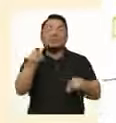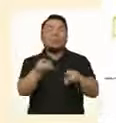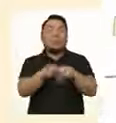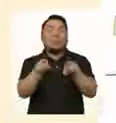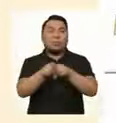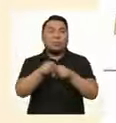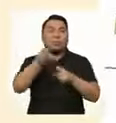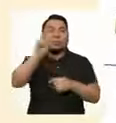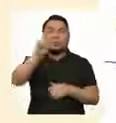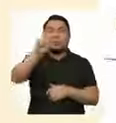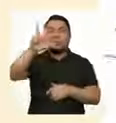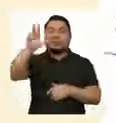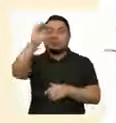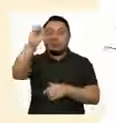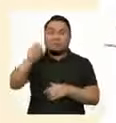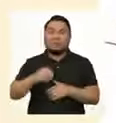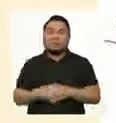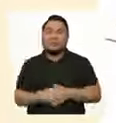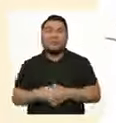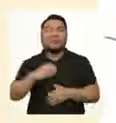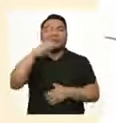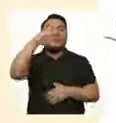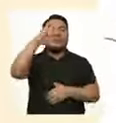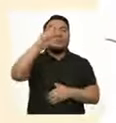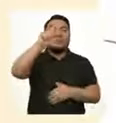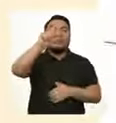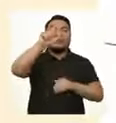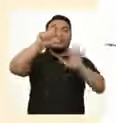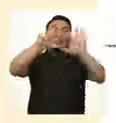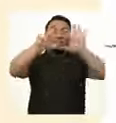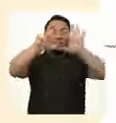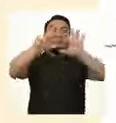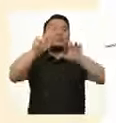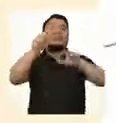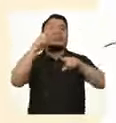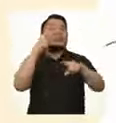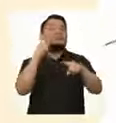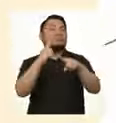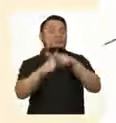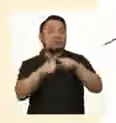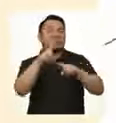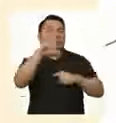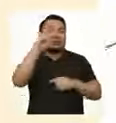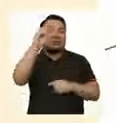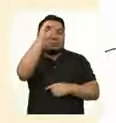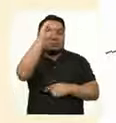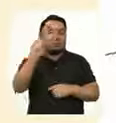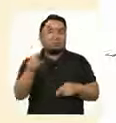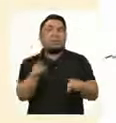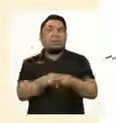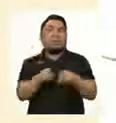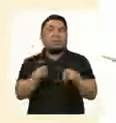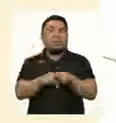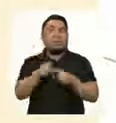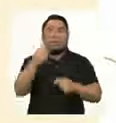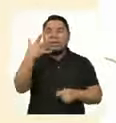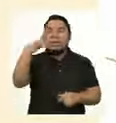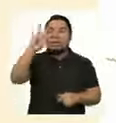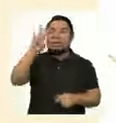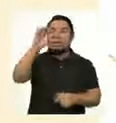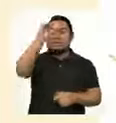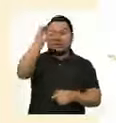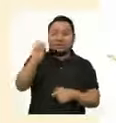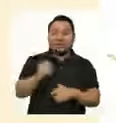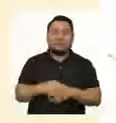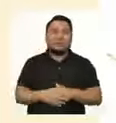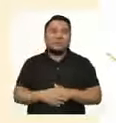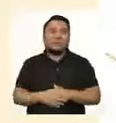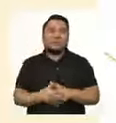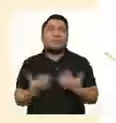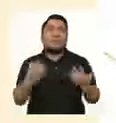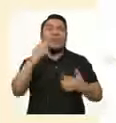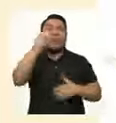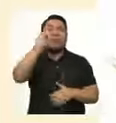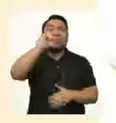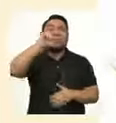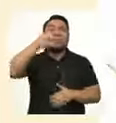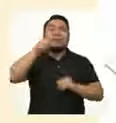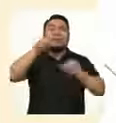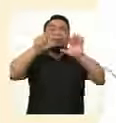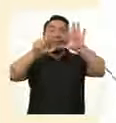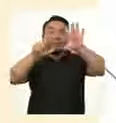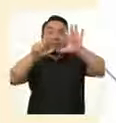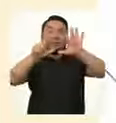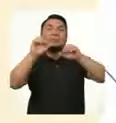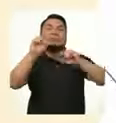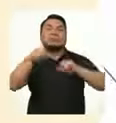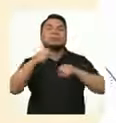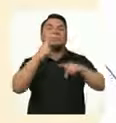a 23%. 17 centésimos por 100% es igual a 17%. 7